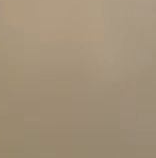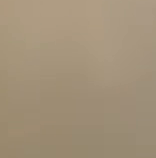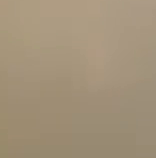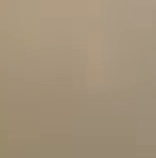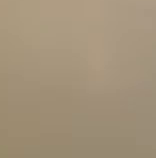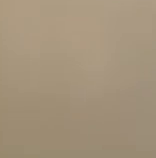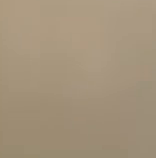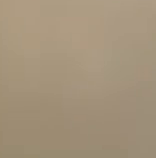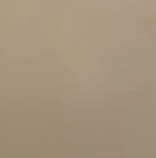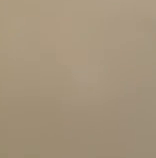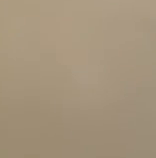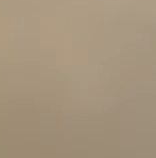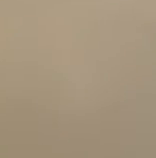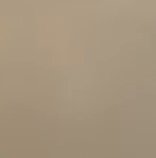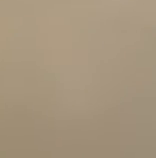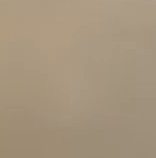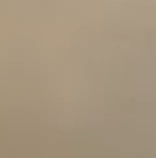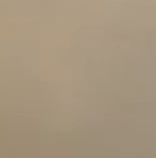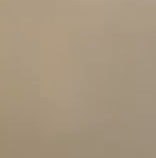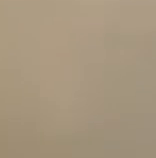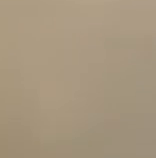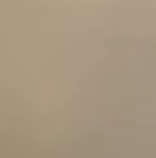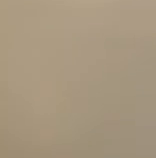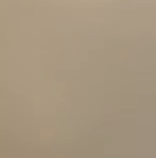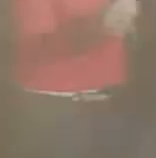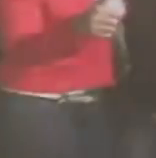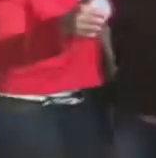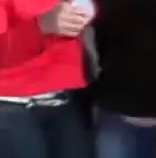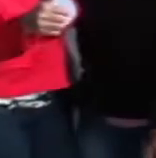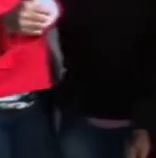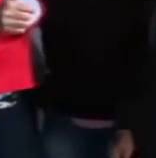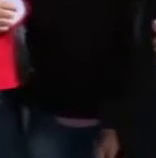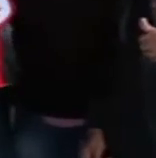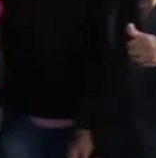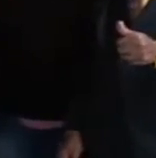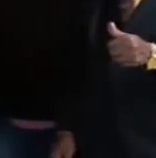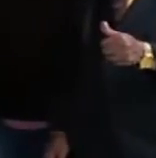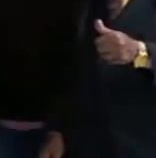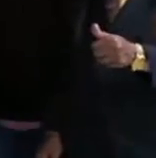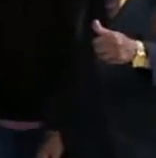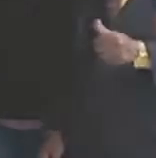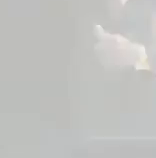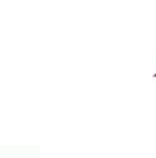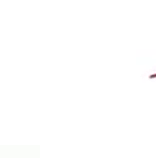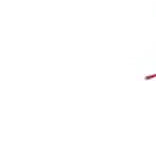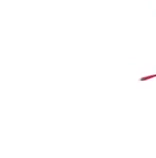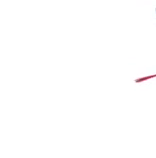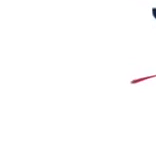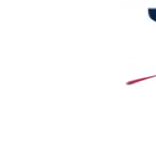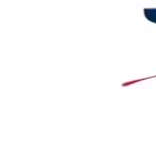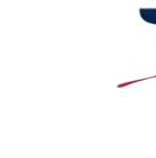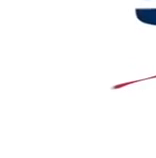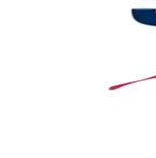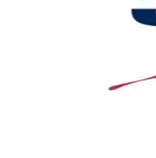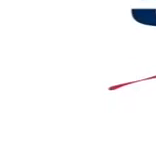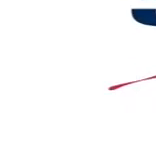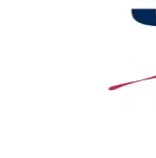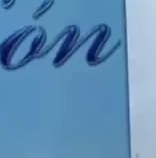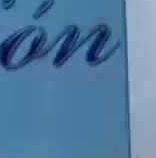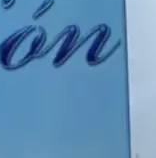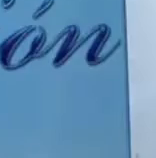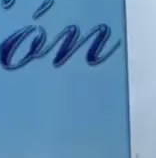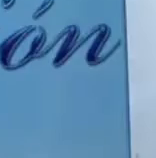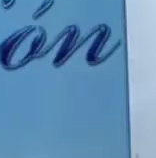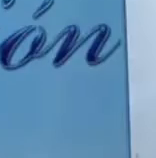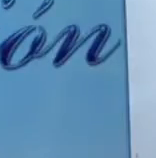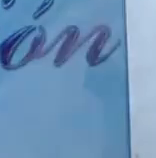sus socios, autores y compositores que tienen obras en utilización. Saico, existimos por mandato de autores y compositores.